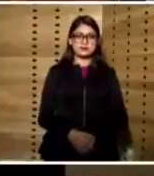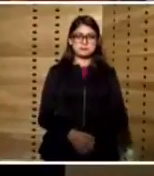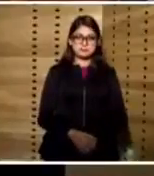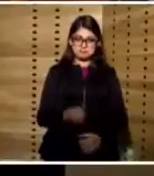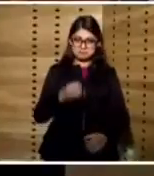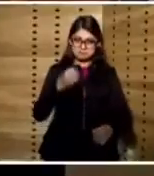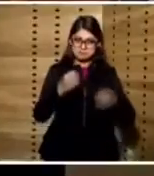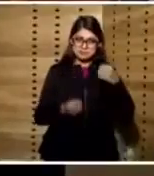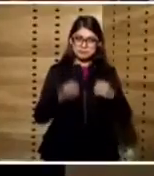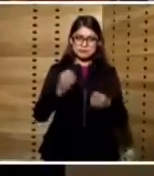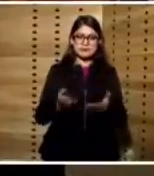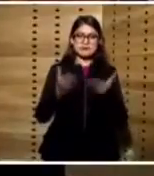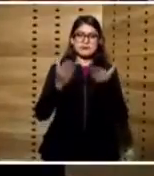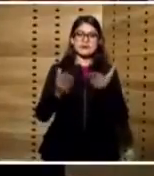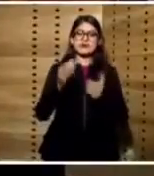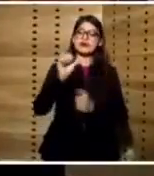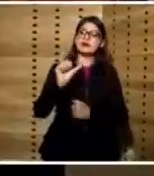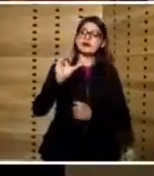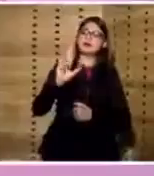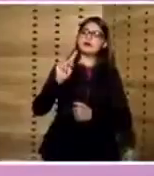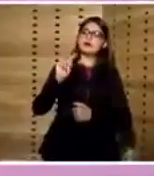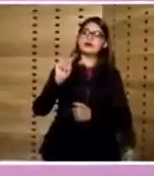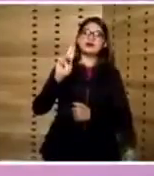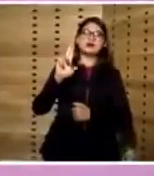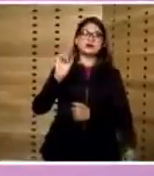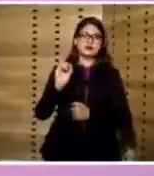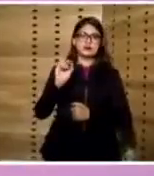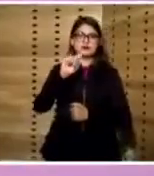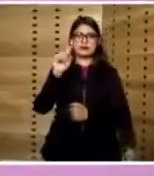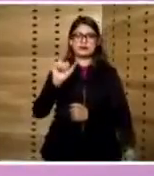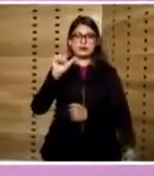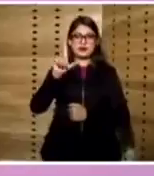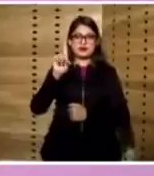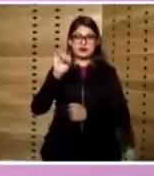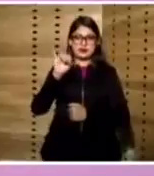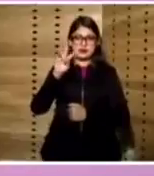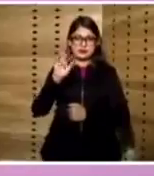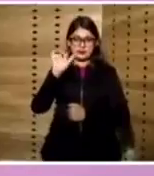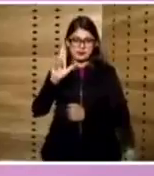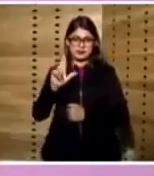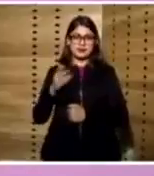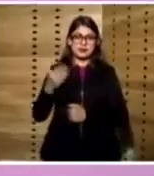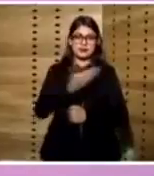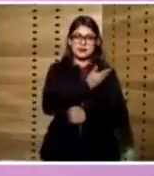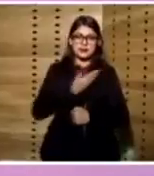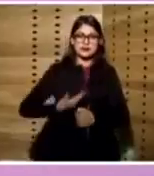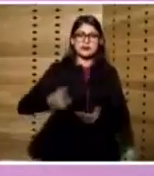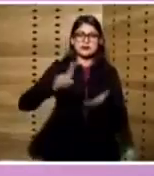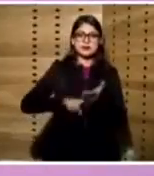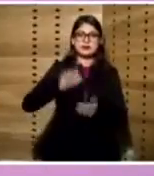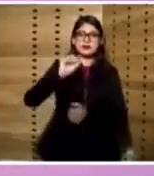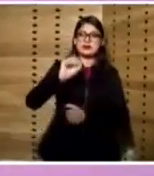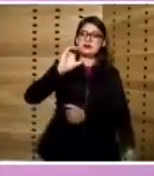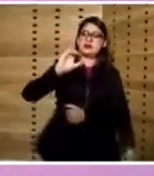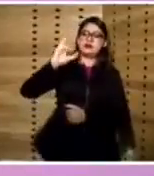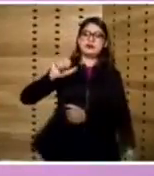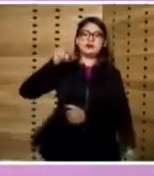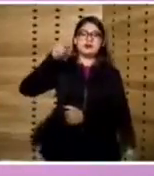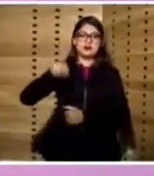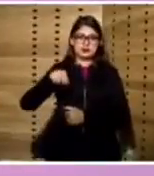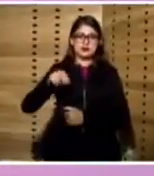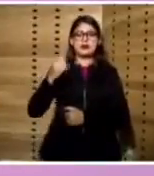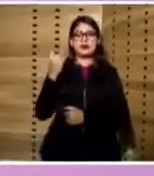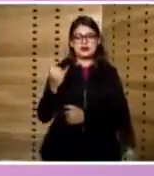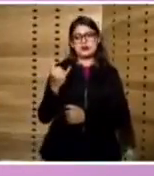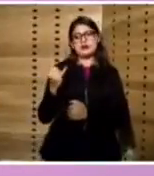Ministro Arturo Saldívar Lelo de la Rea, presidente de la Suprema Corte de Justicia de la Nación